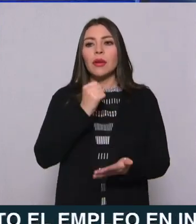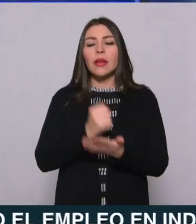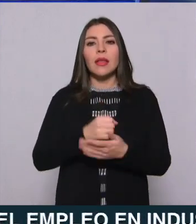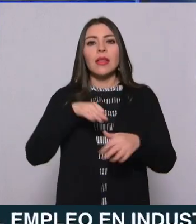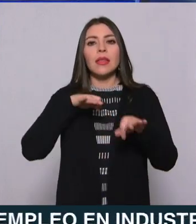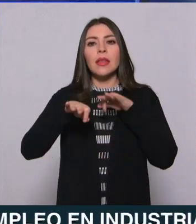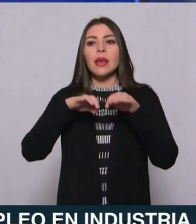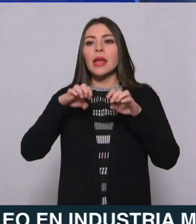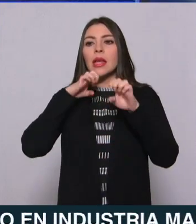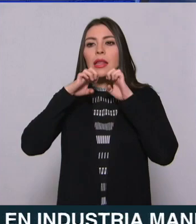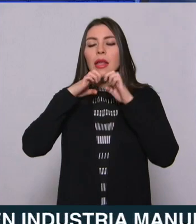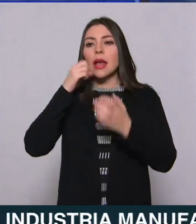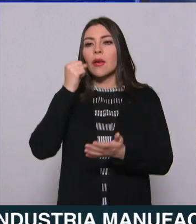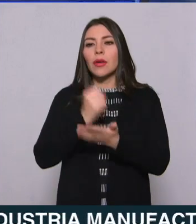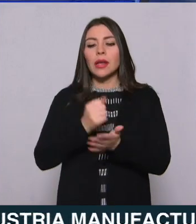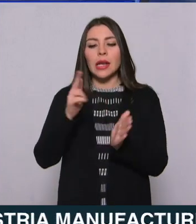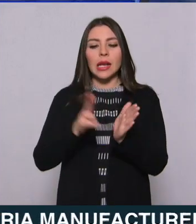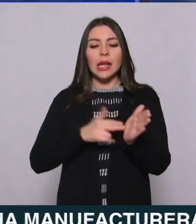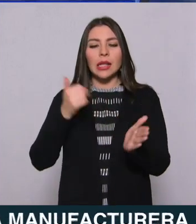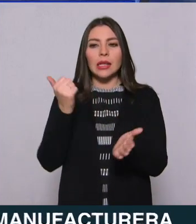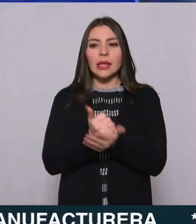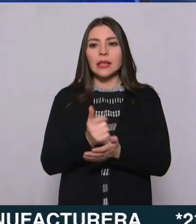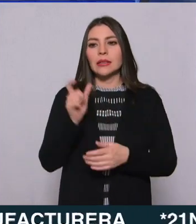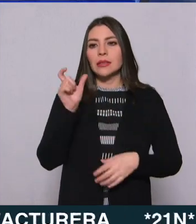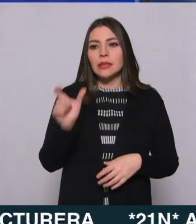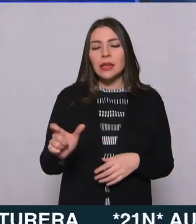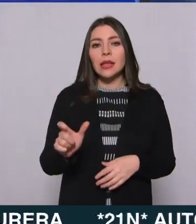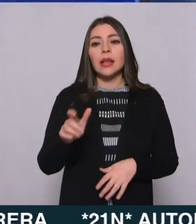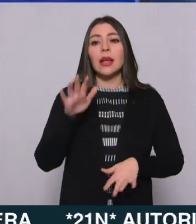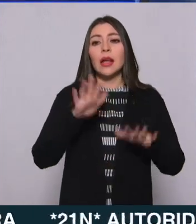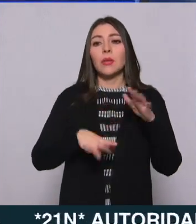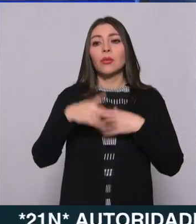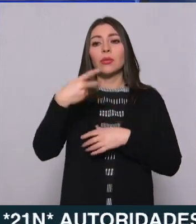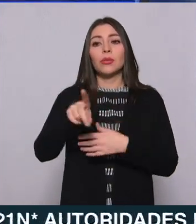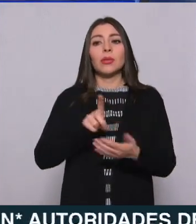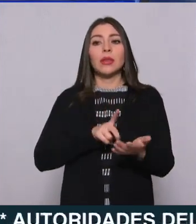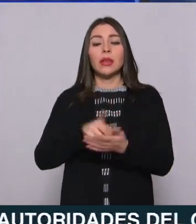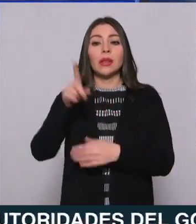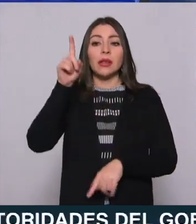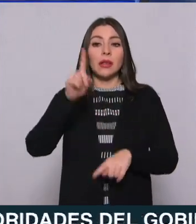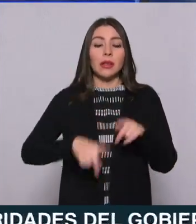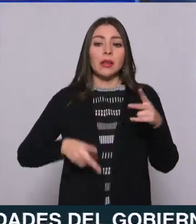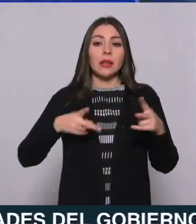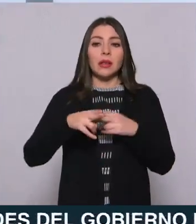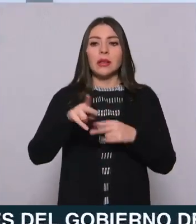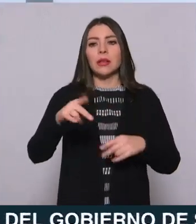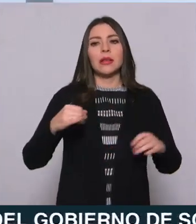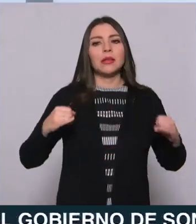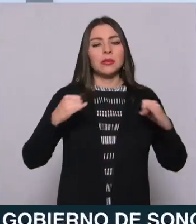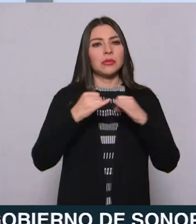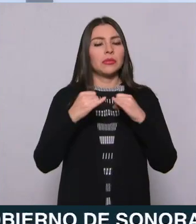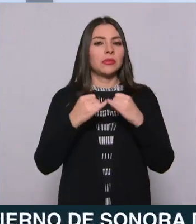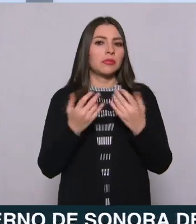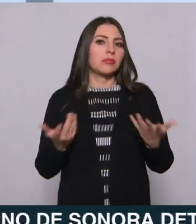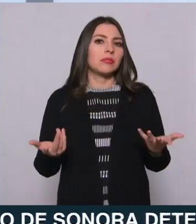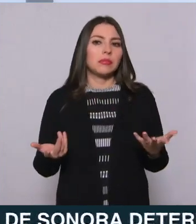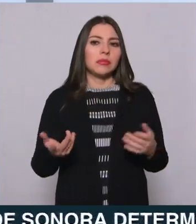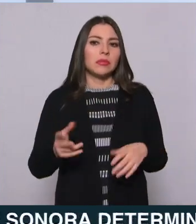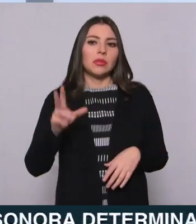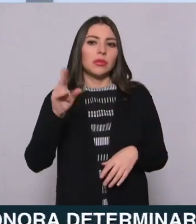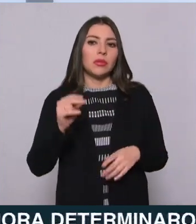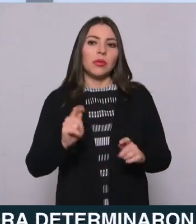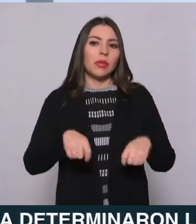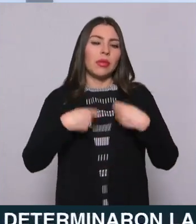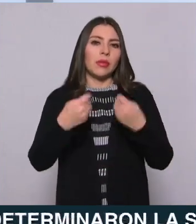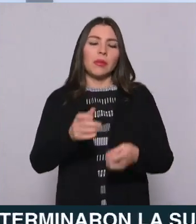te piden tu credencial de lector, y por estar suspendidos tus derechos, el instituto no te lo puede